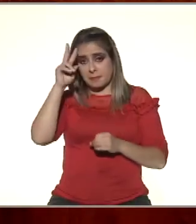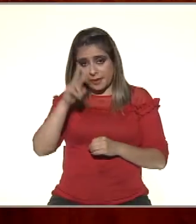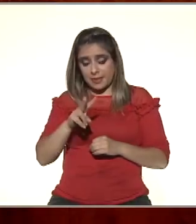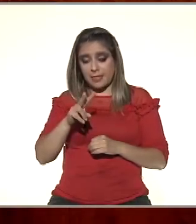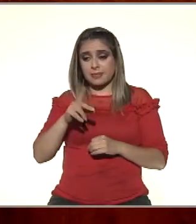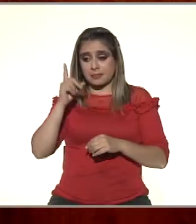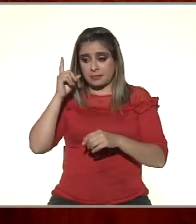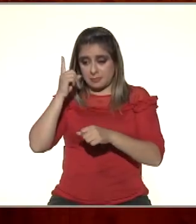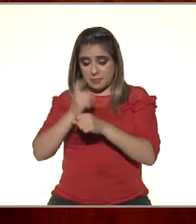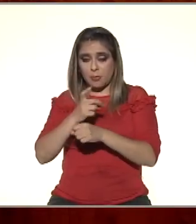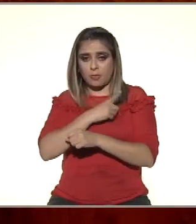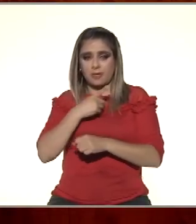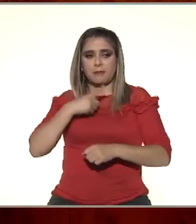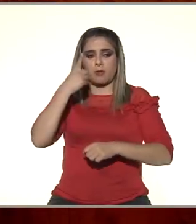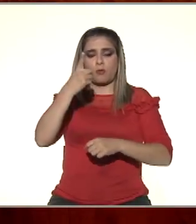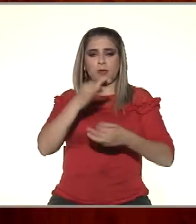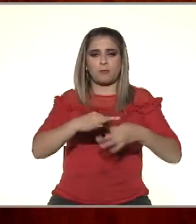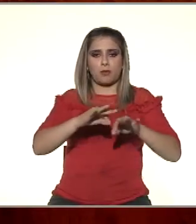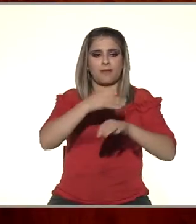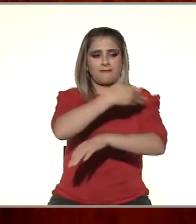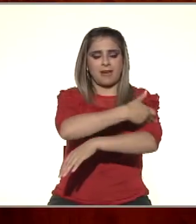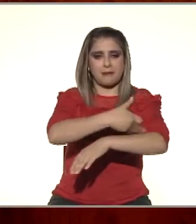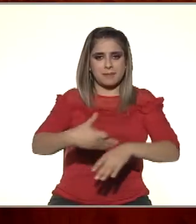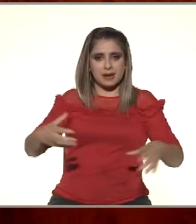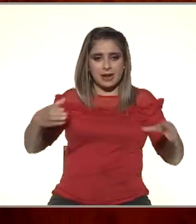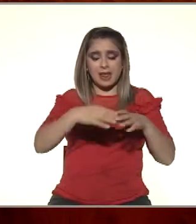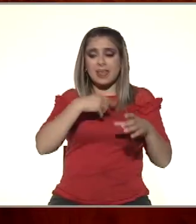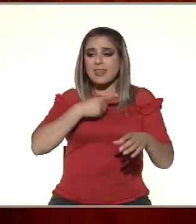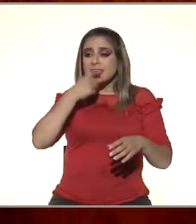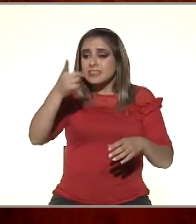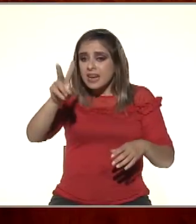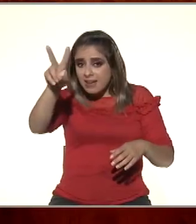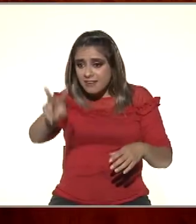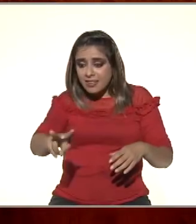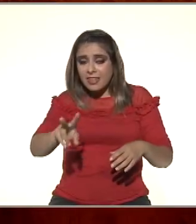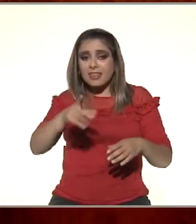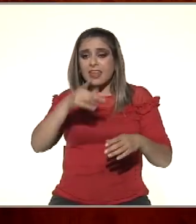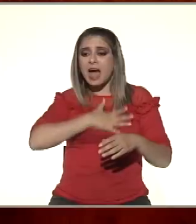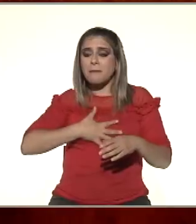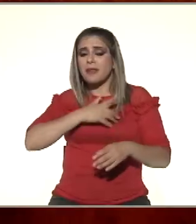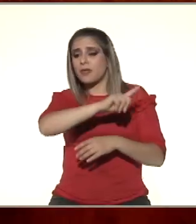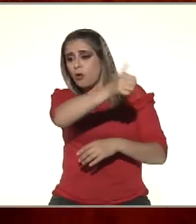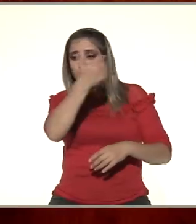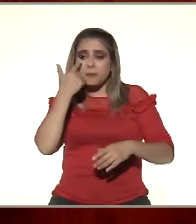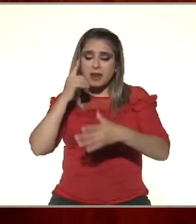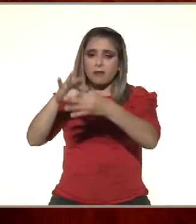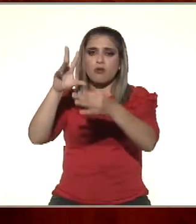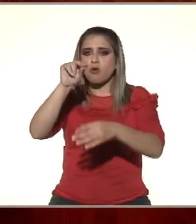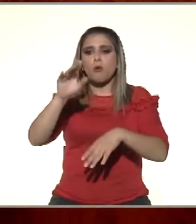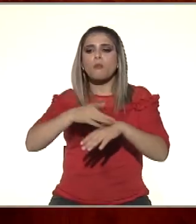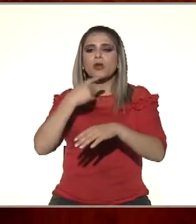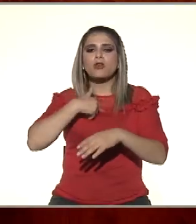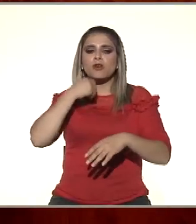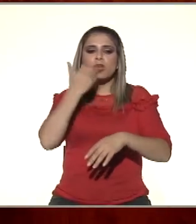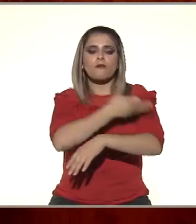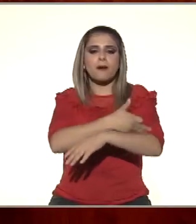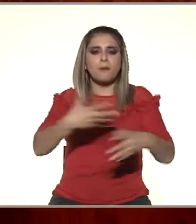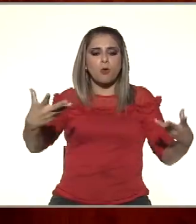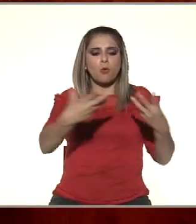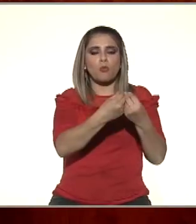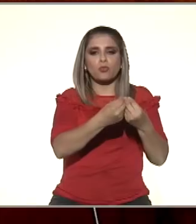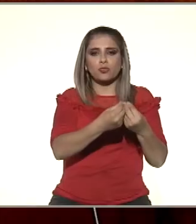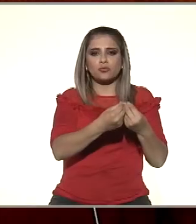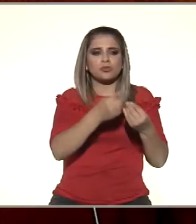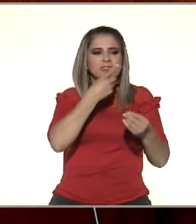la familia, y la tengo que proteger. Esa es su idea, no la mía. Esa es su idea, y es lo que ella trata de cuidar,